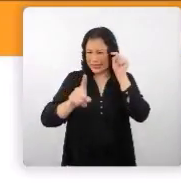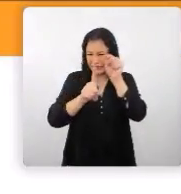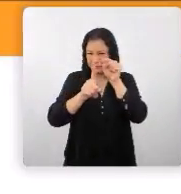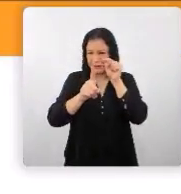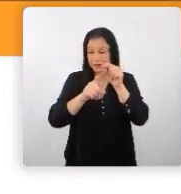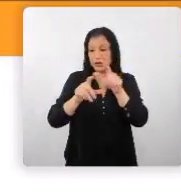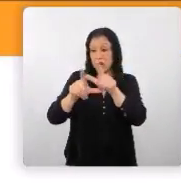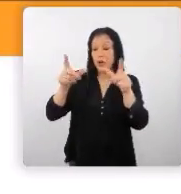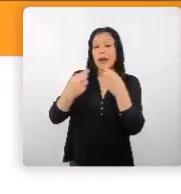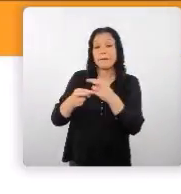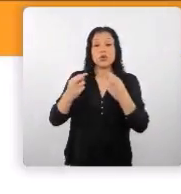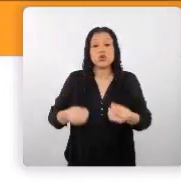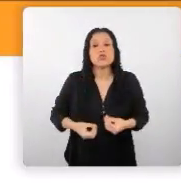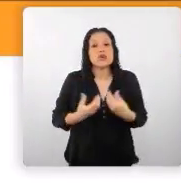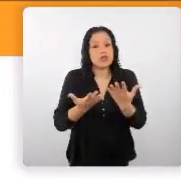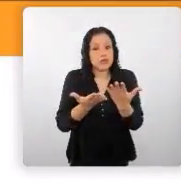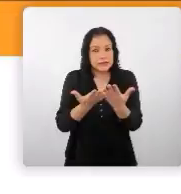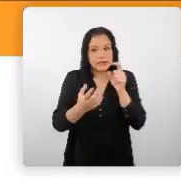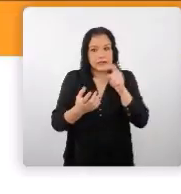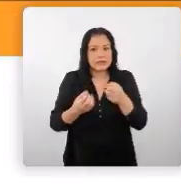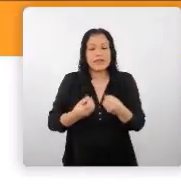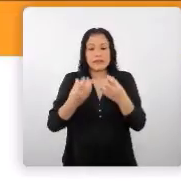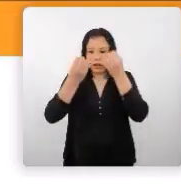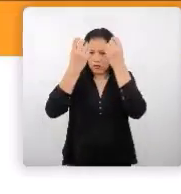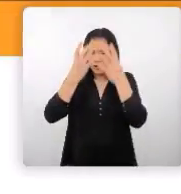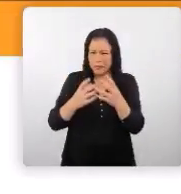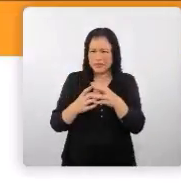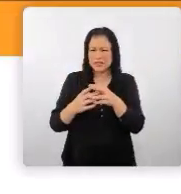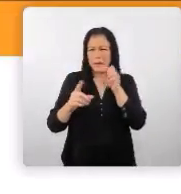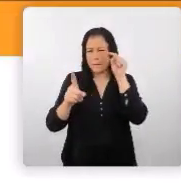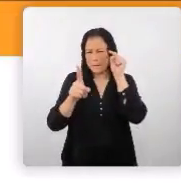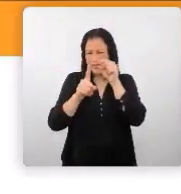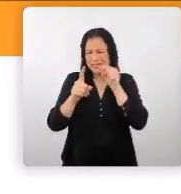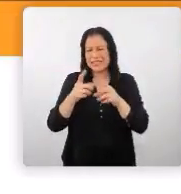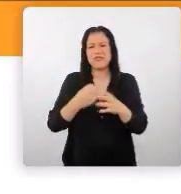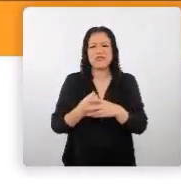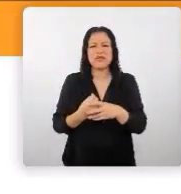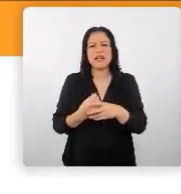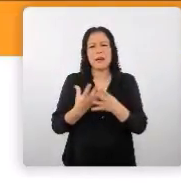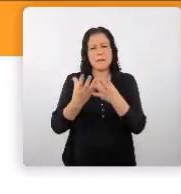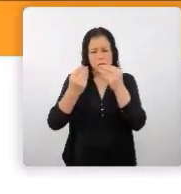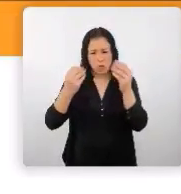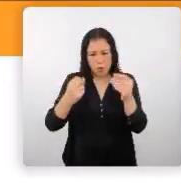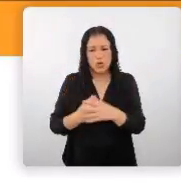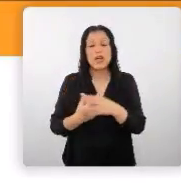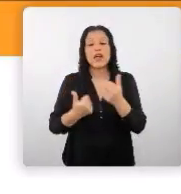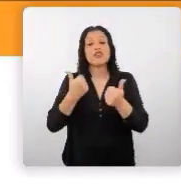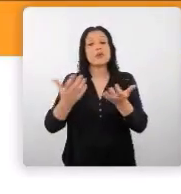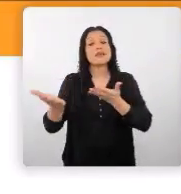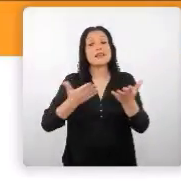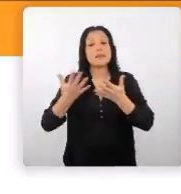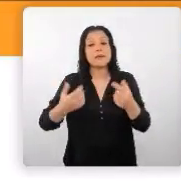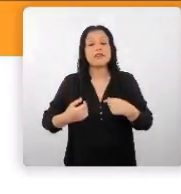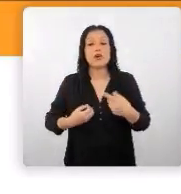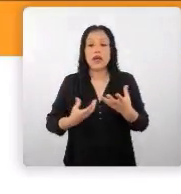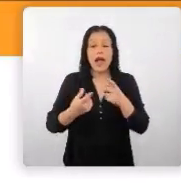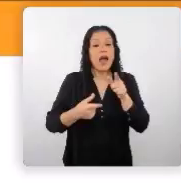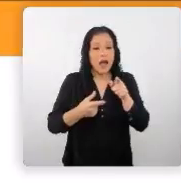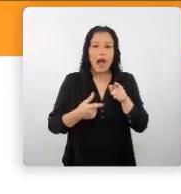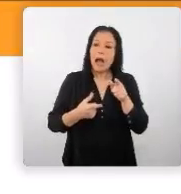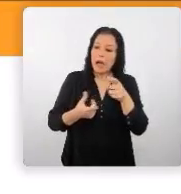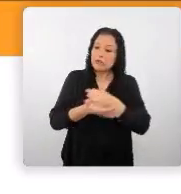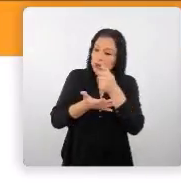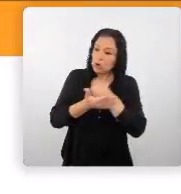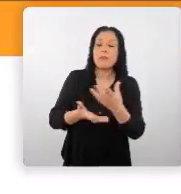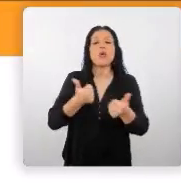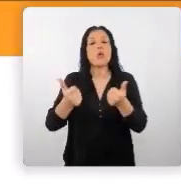su producto, ¿no? Deben dar información minuciosa sobre el servicio que van a llevar a cabo